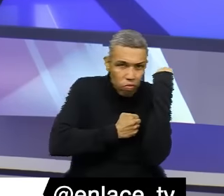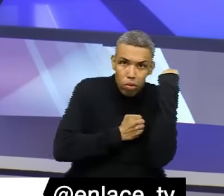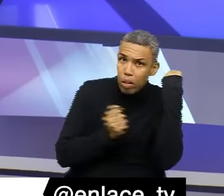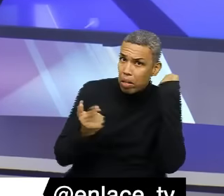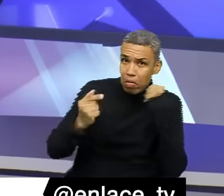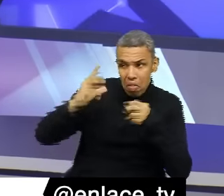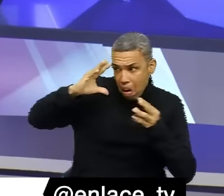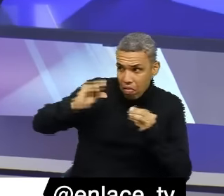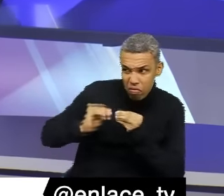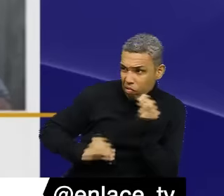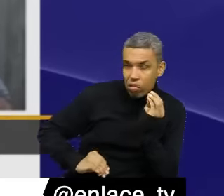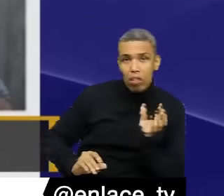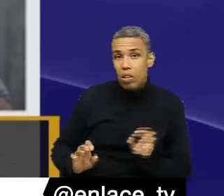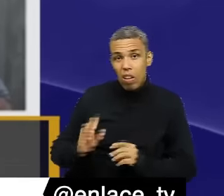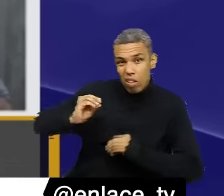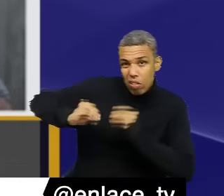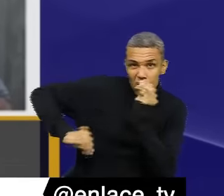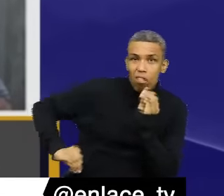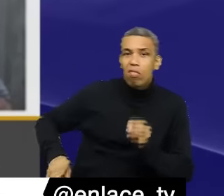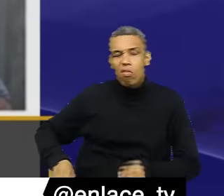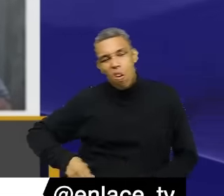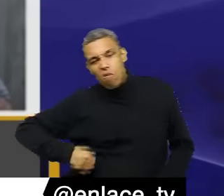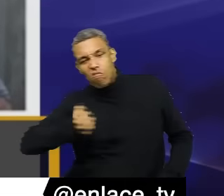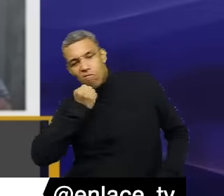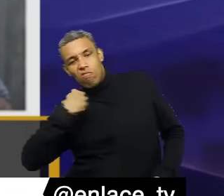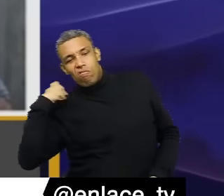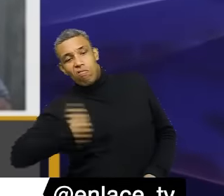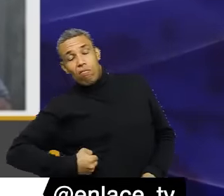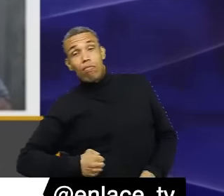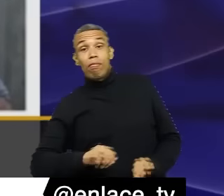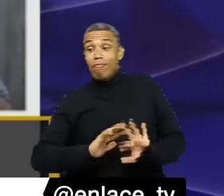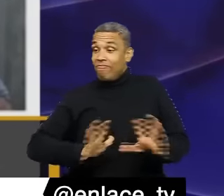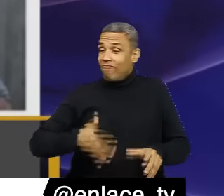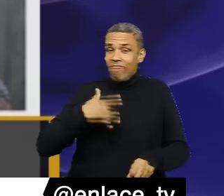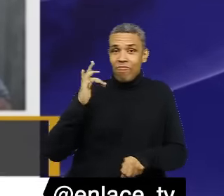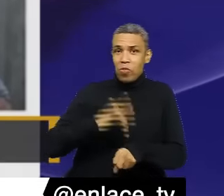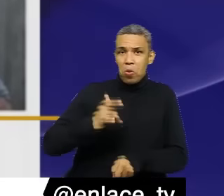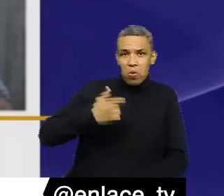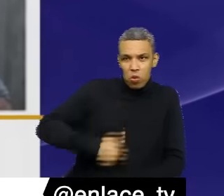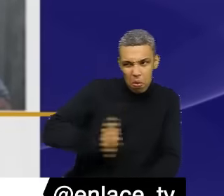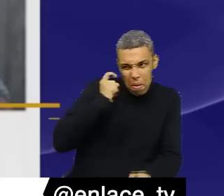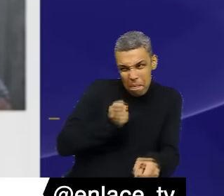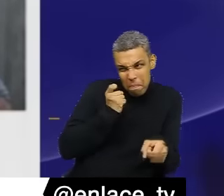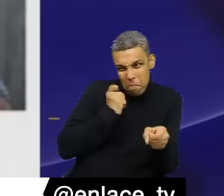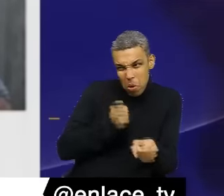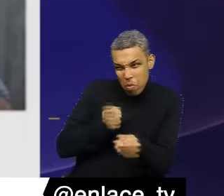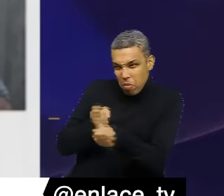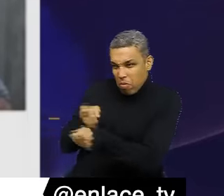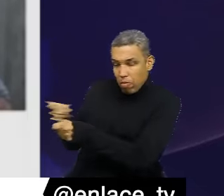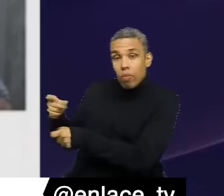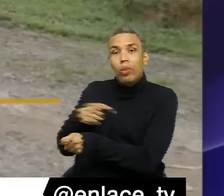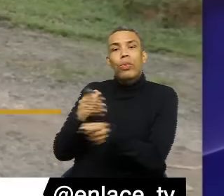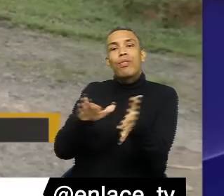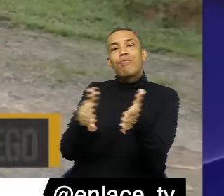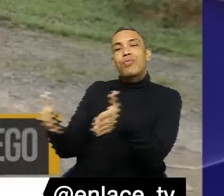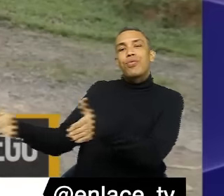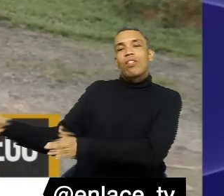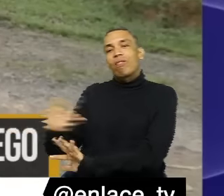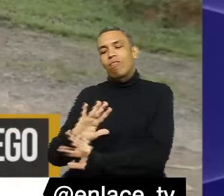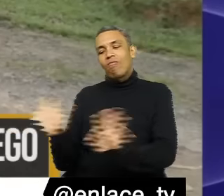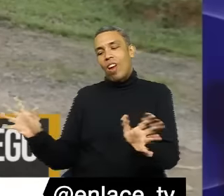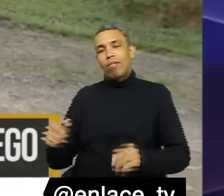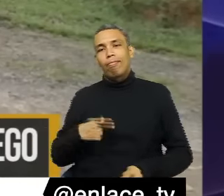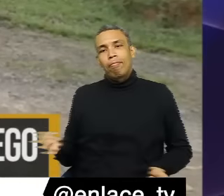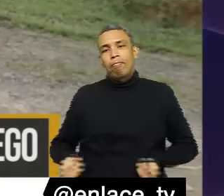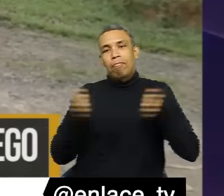Bolívar. Luego de presentarse la muerte de 2 guerrilleros en zona rural de Santa Rosa, en el sur de Bolívar, por parte de tropas del ejército,